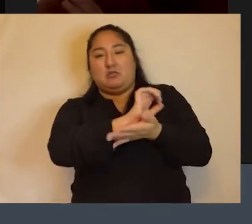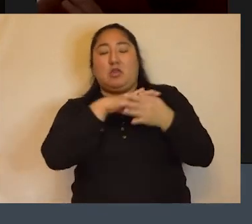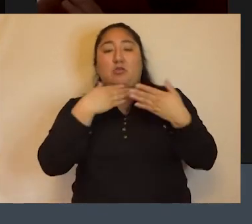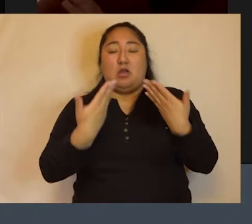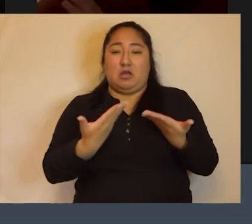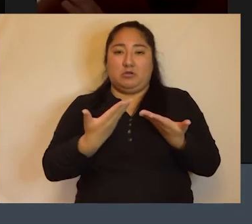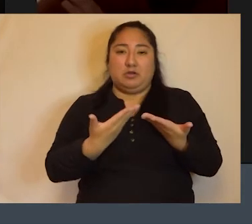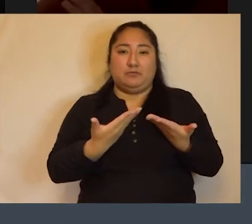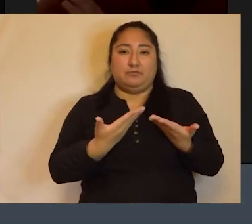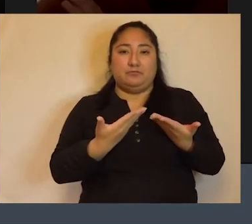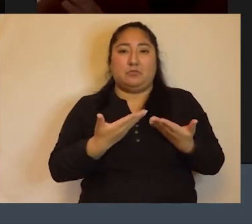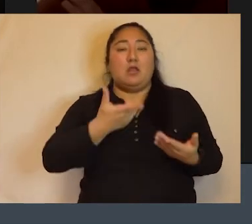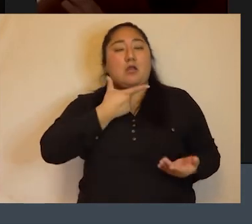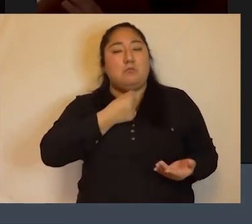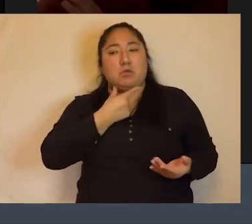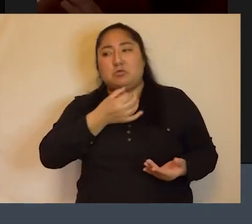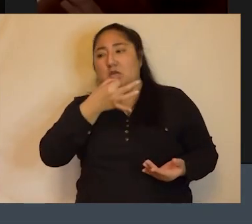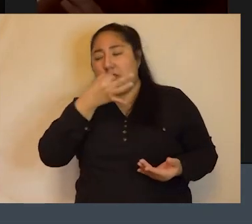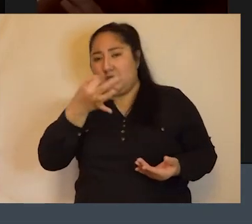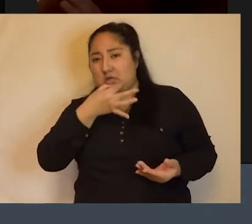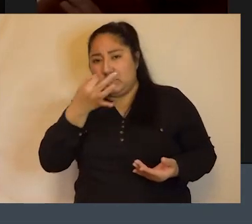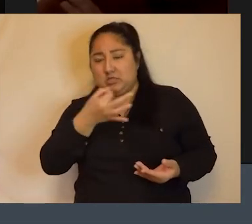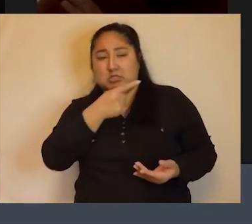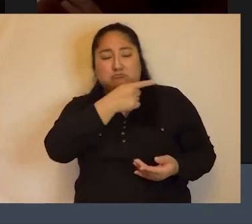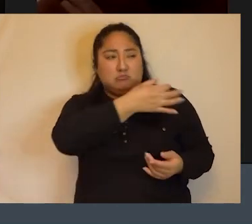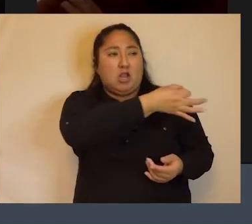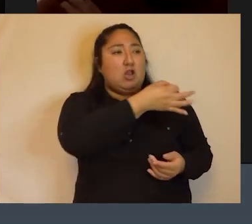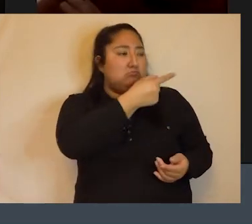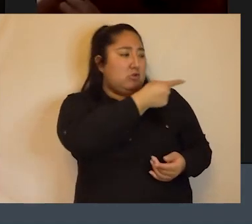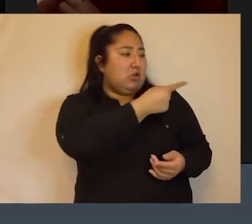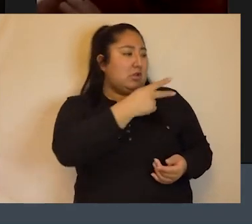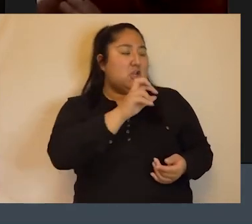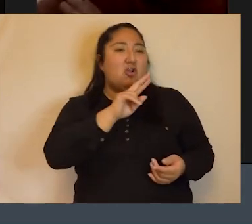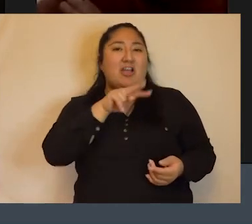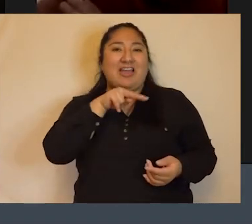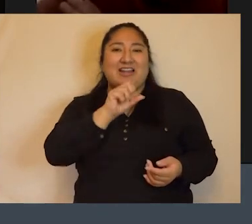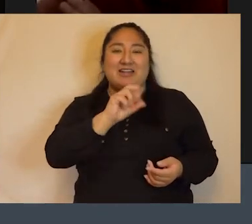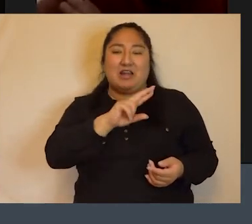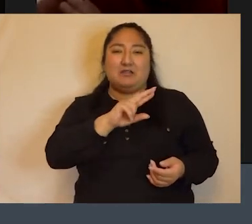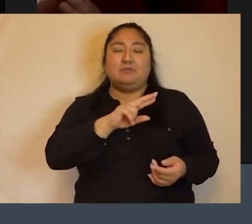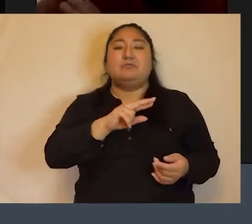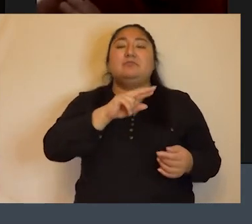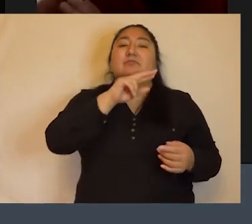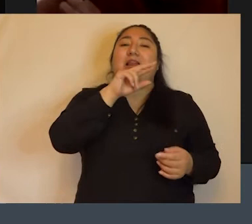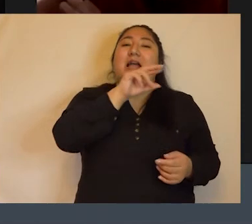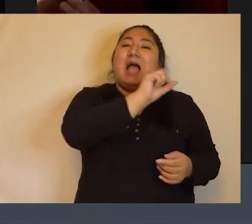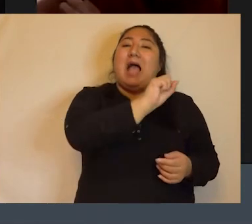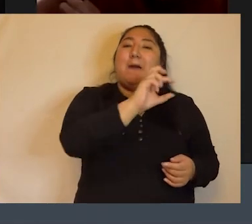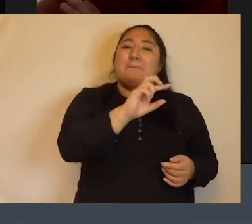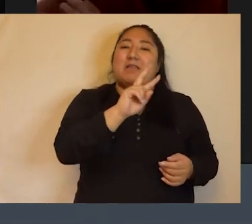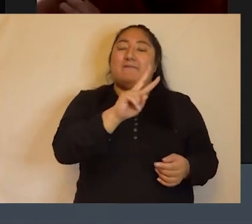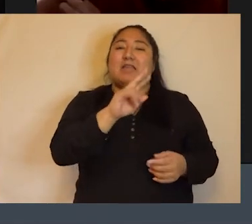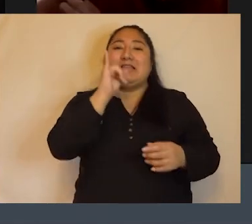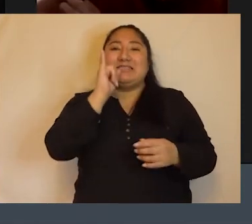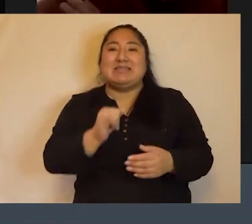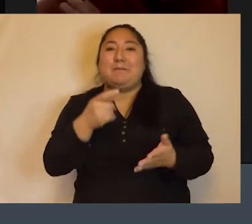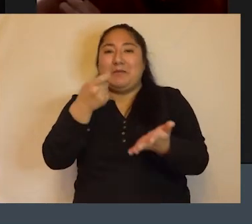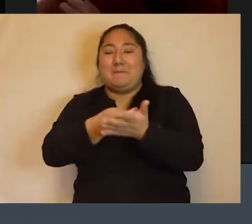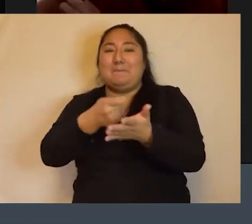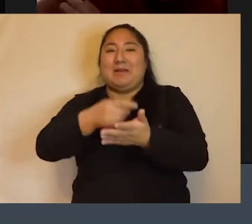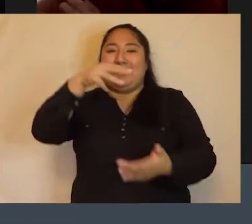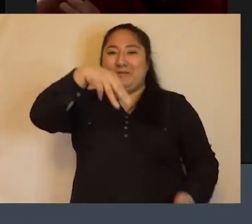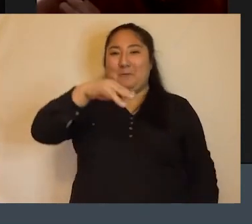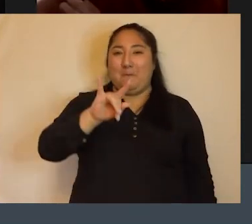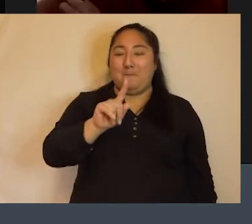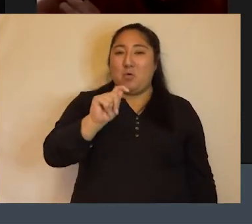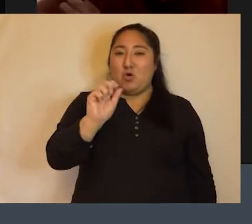Estado. Quisiera hacer una precisión con respecto a lo que dijo Hernán, de que el APB siempre paga una multa.